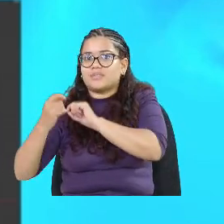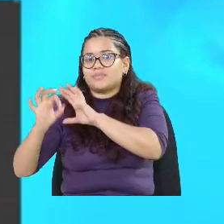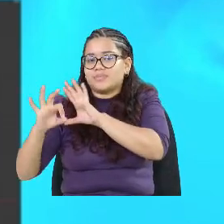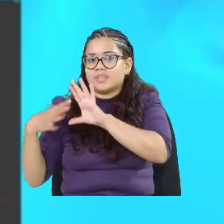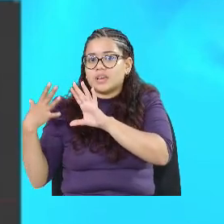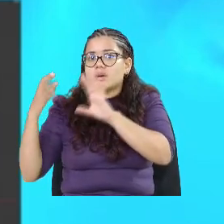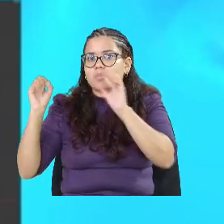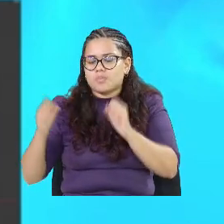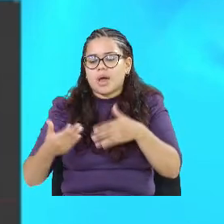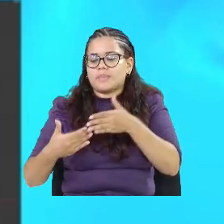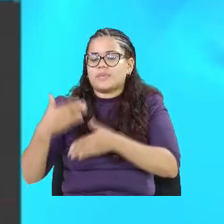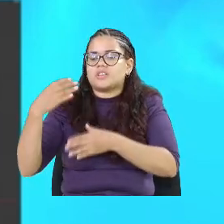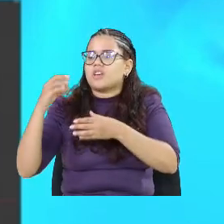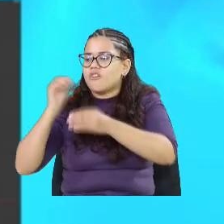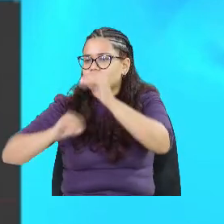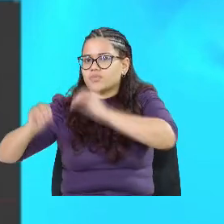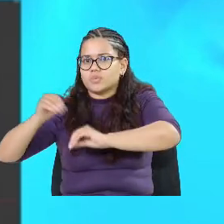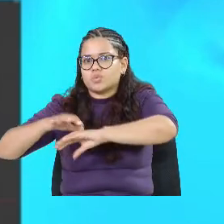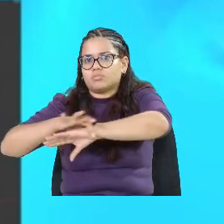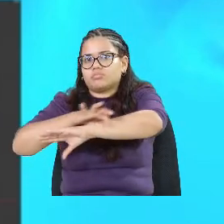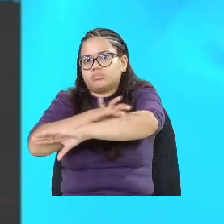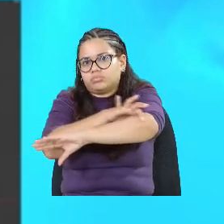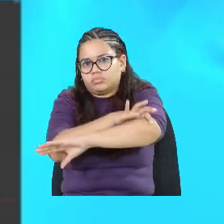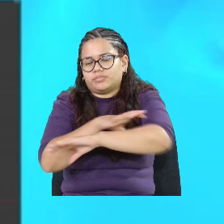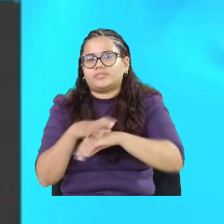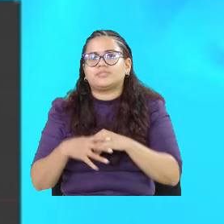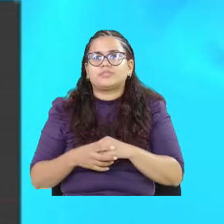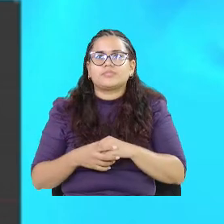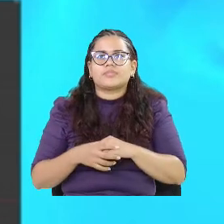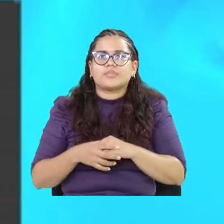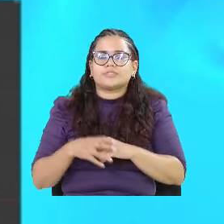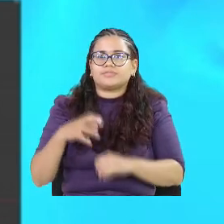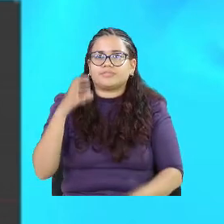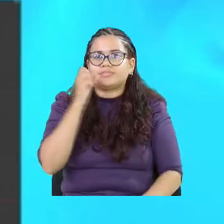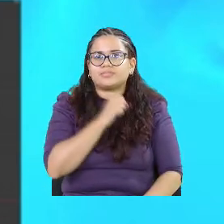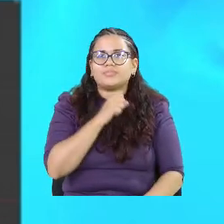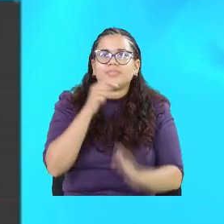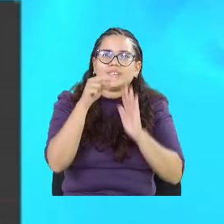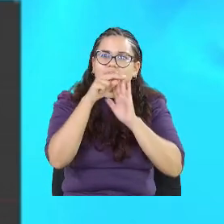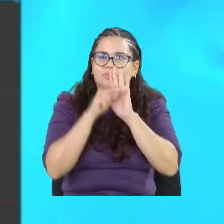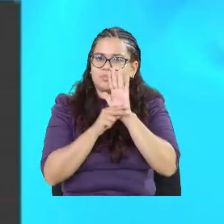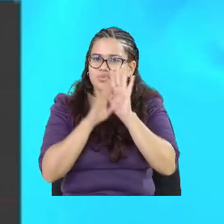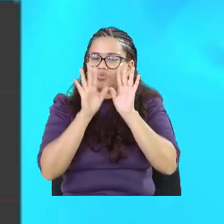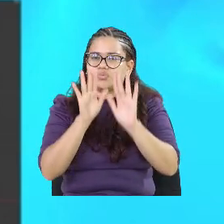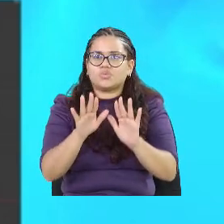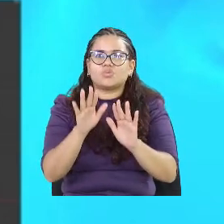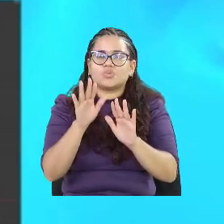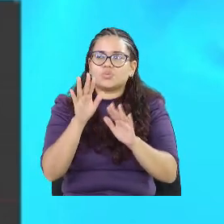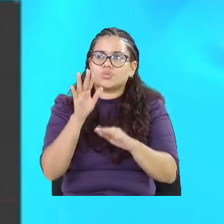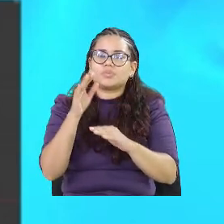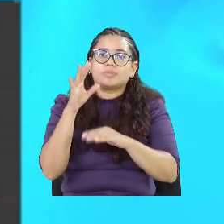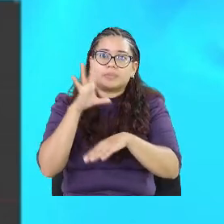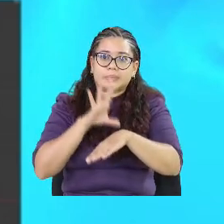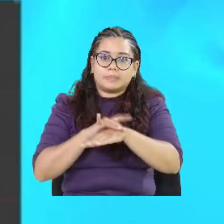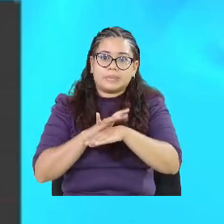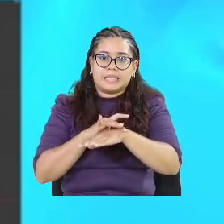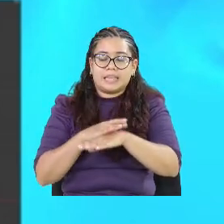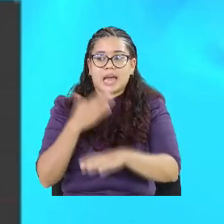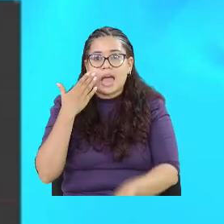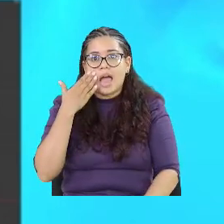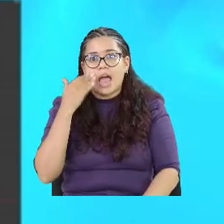ya elaborar el diseño. Entonces, aquí se empieza a ver también parámetros médicos. Entonces, el parámetro que la